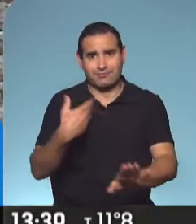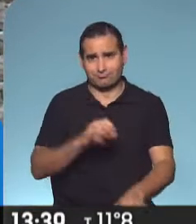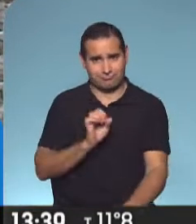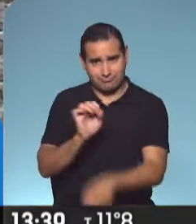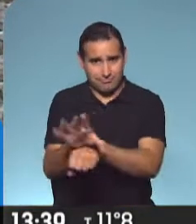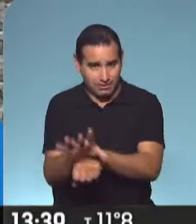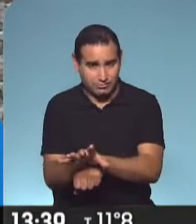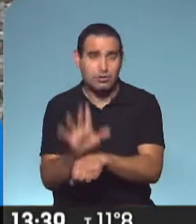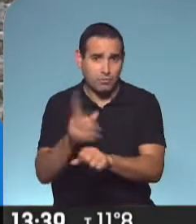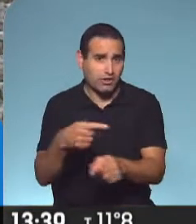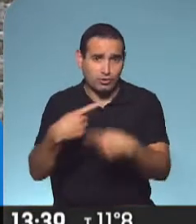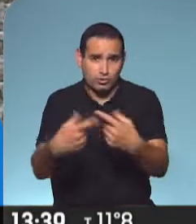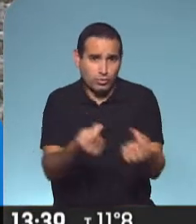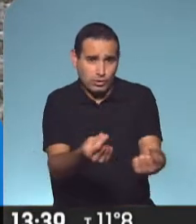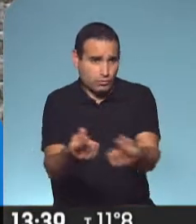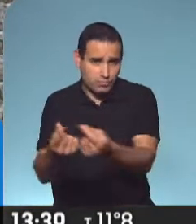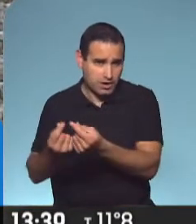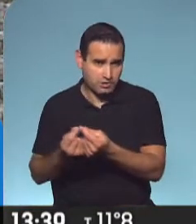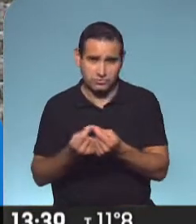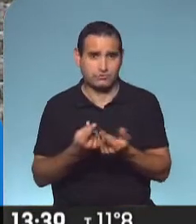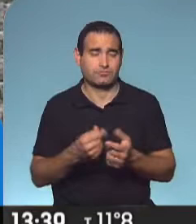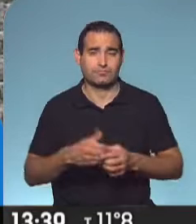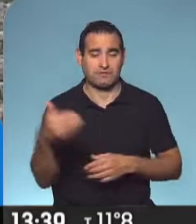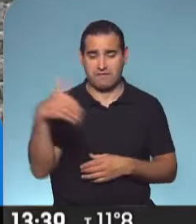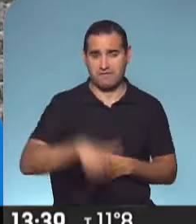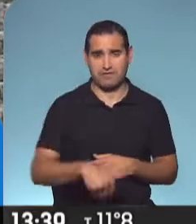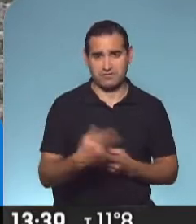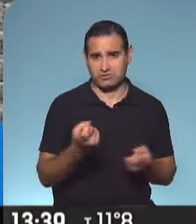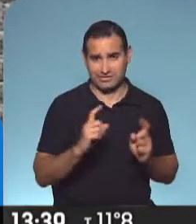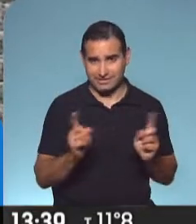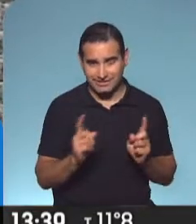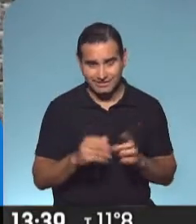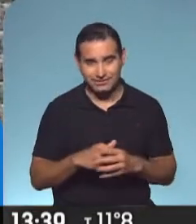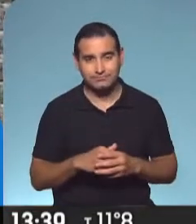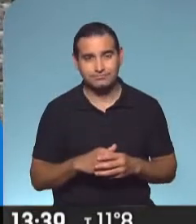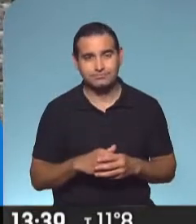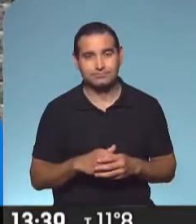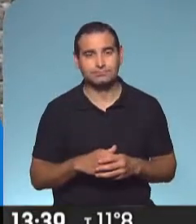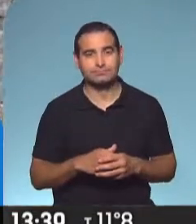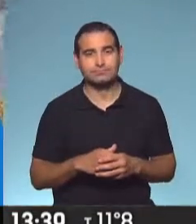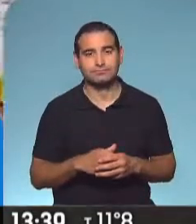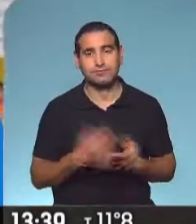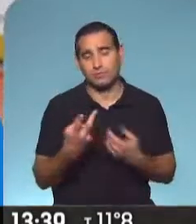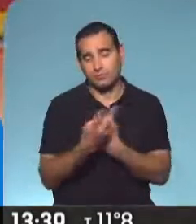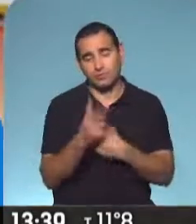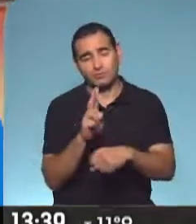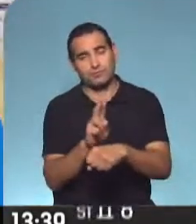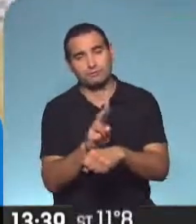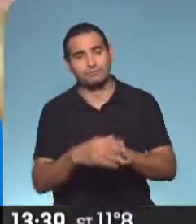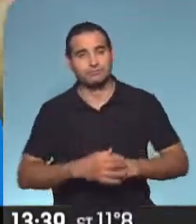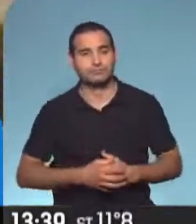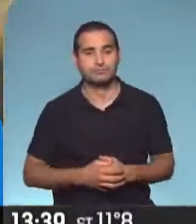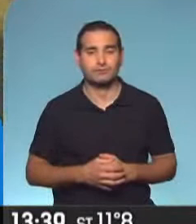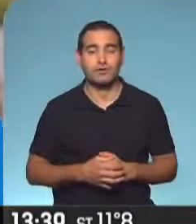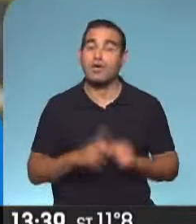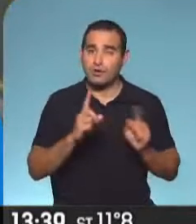manera pueda abastecerse sin necesidad de acercarse al salón de venta, y que bueno, de esa forma cuidarnos entre todos.